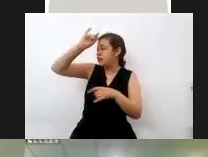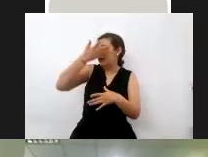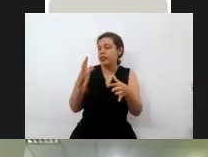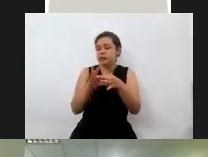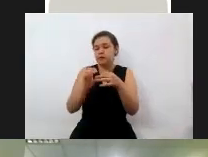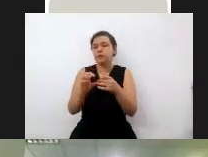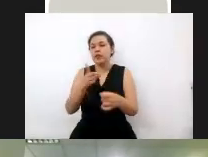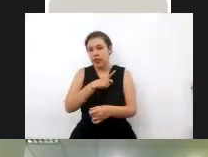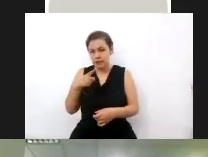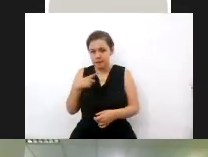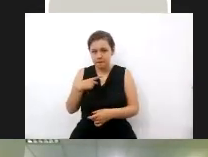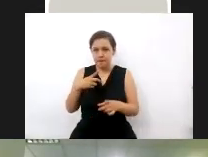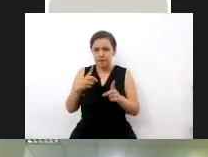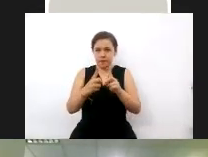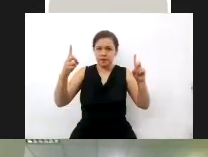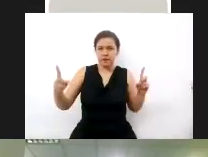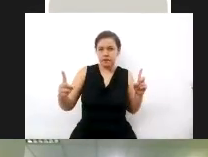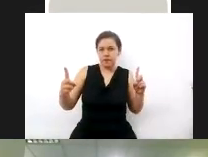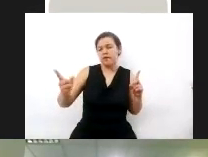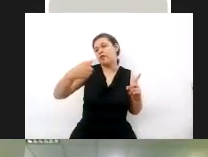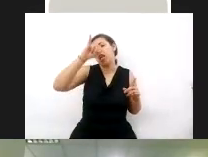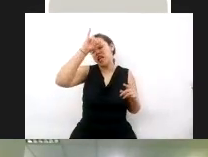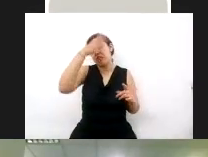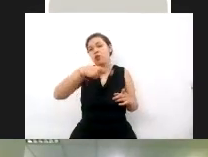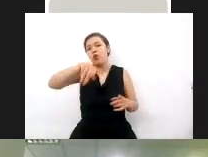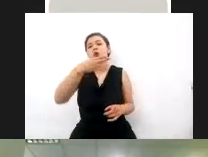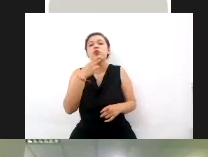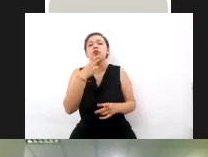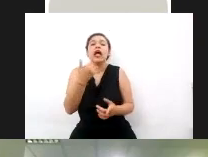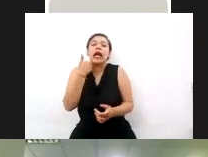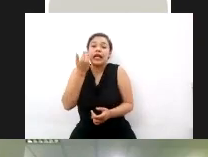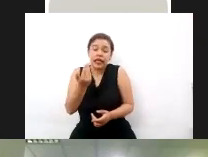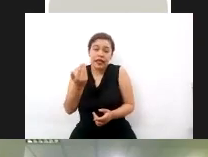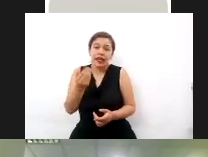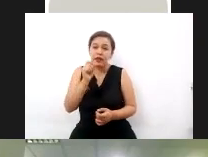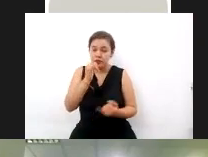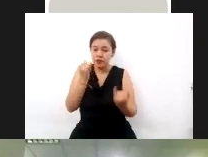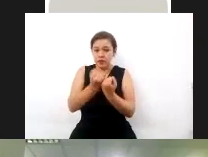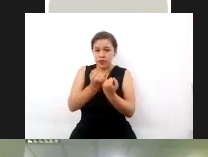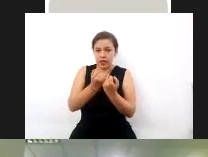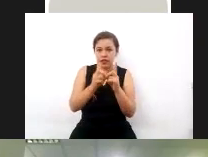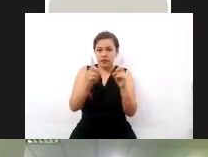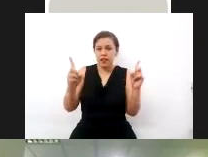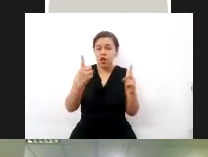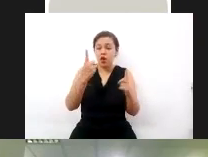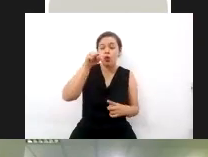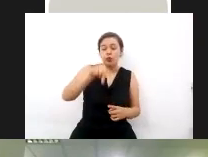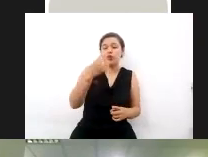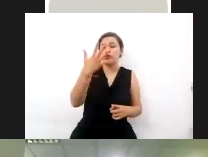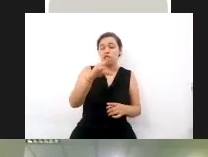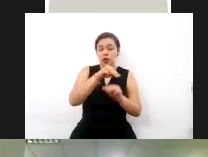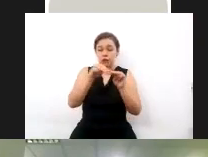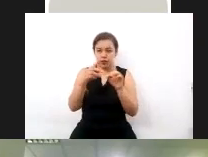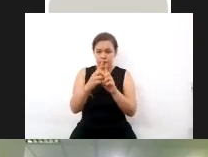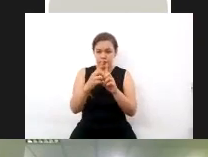pues igual, la señalética es la que ustedes quieran aplicar, pero sí debe ser una distancia aproximada de 1.5 metros entre